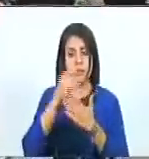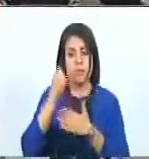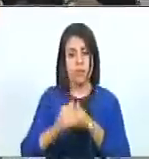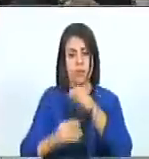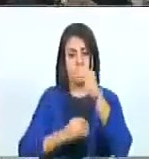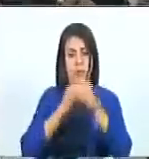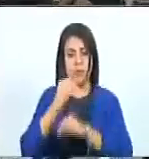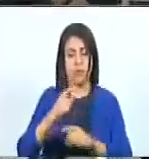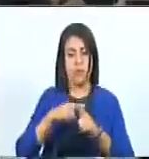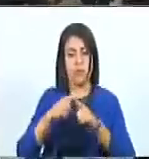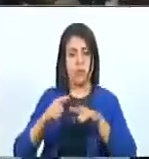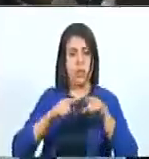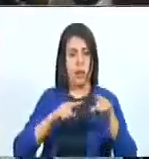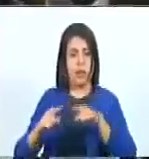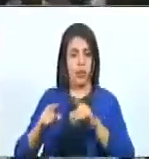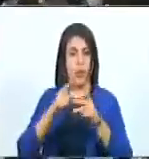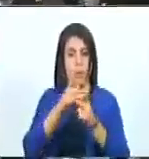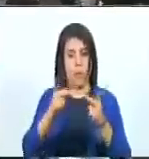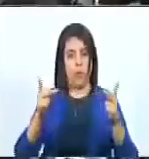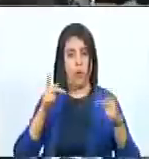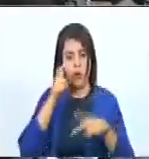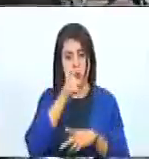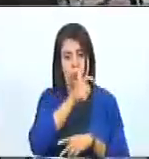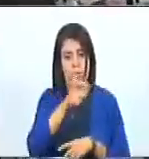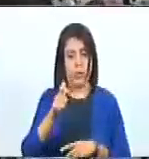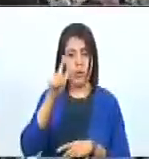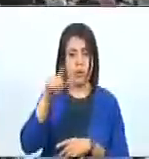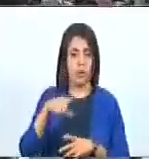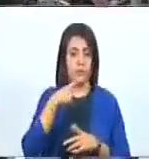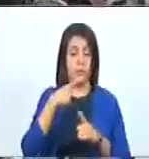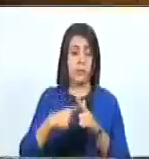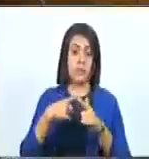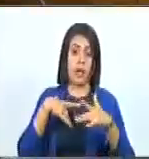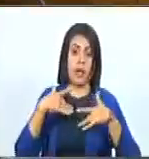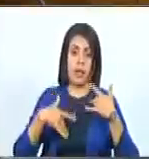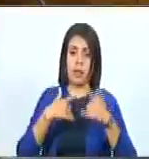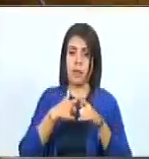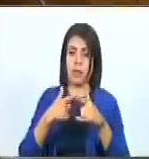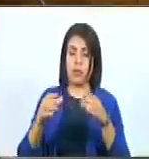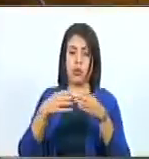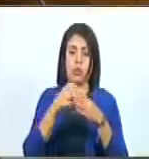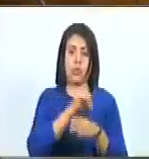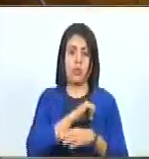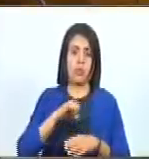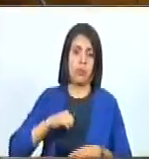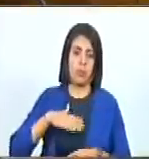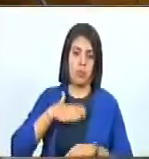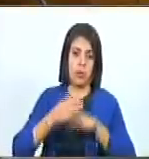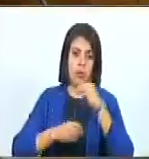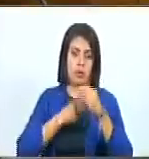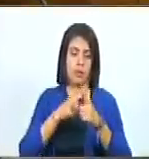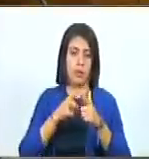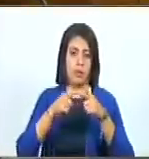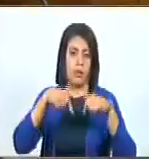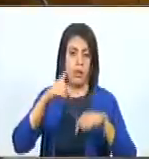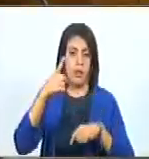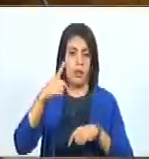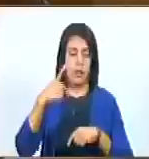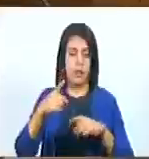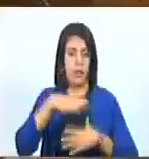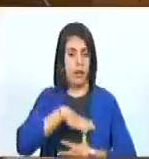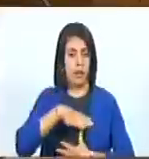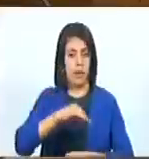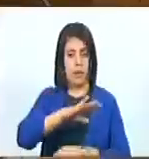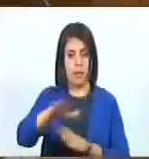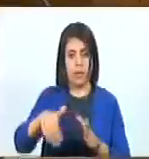se deriven de la gestión pública y popular, así como las actividades del sector privado que puedan afectar derechos o intereses